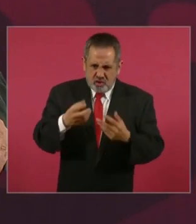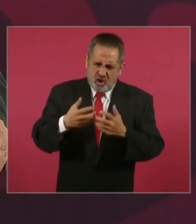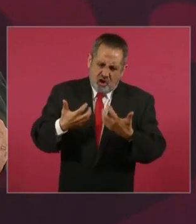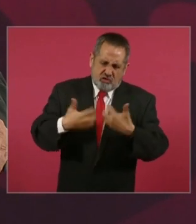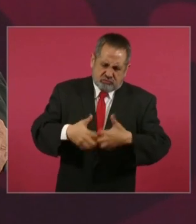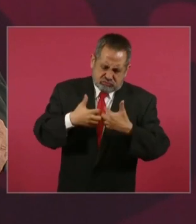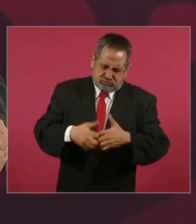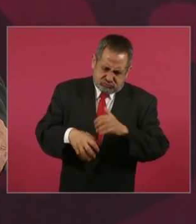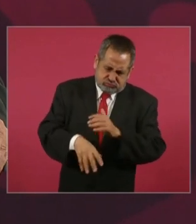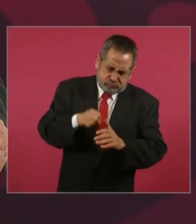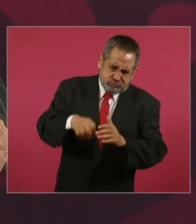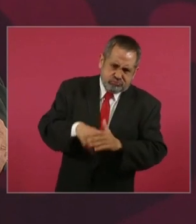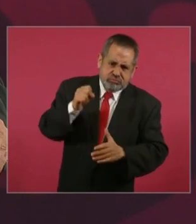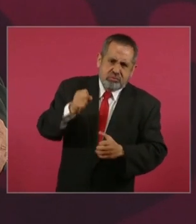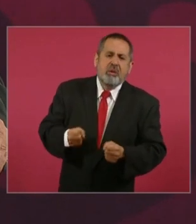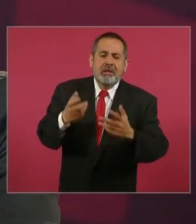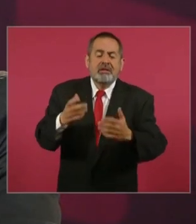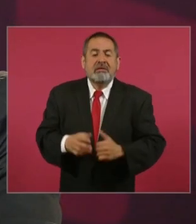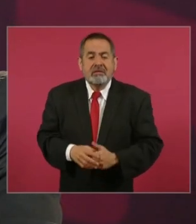en activo?